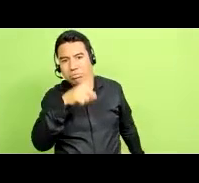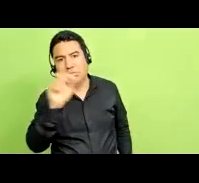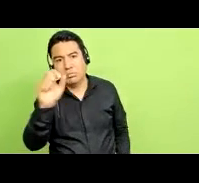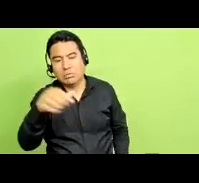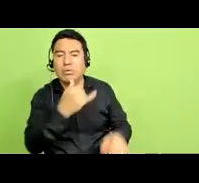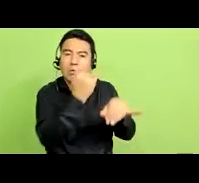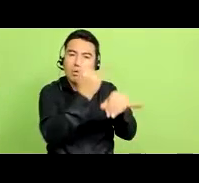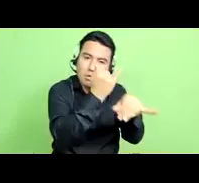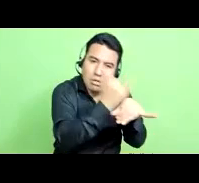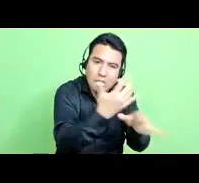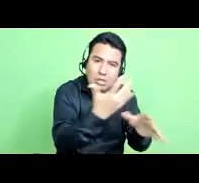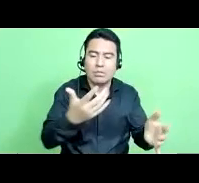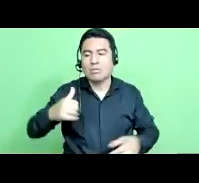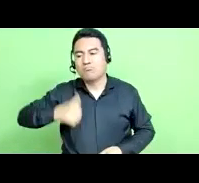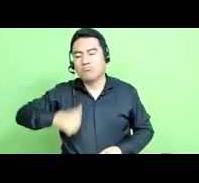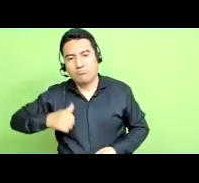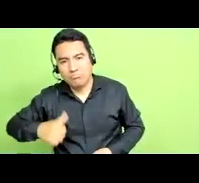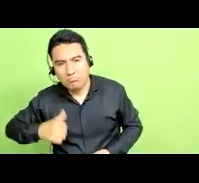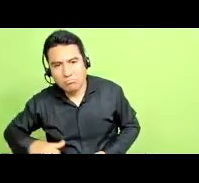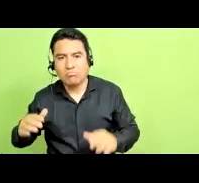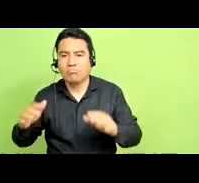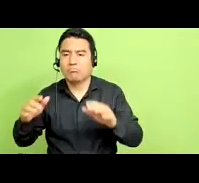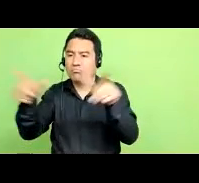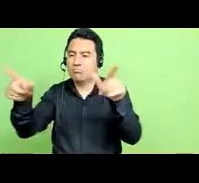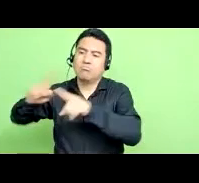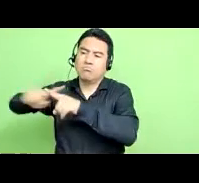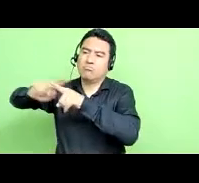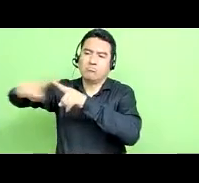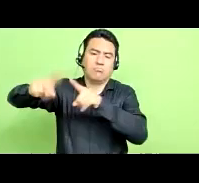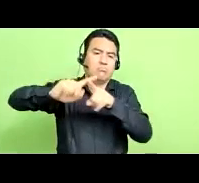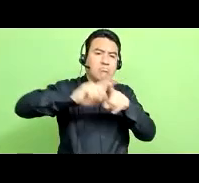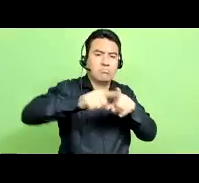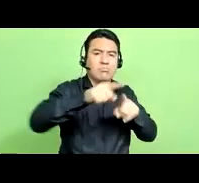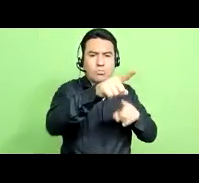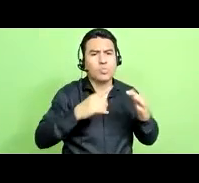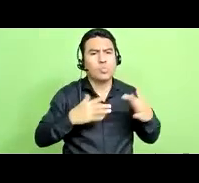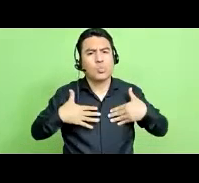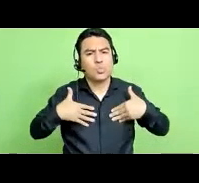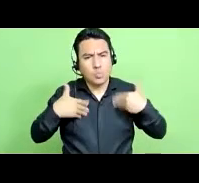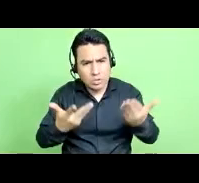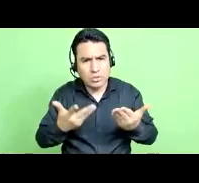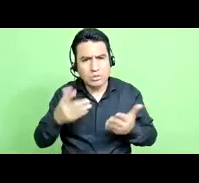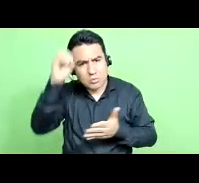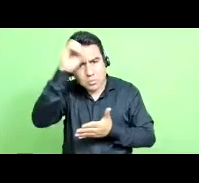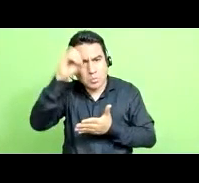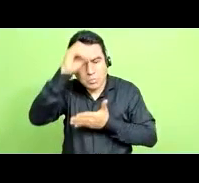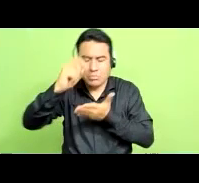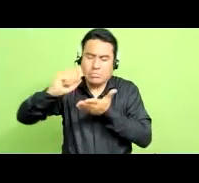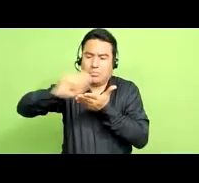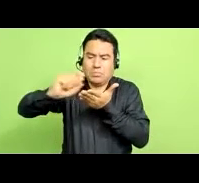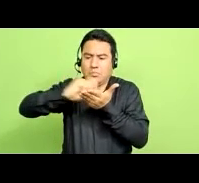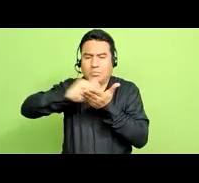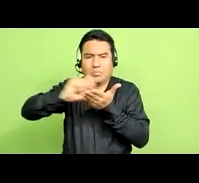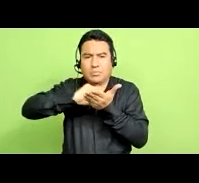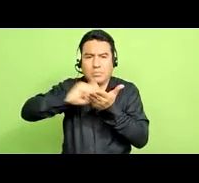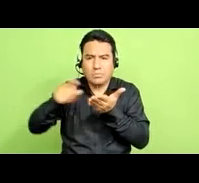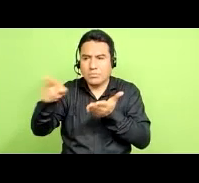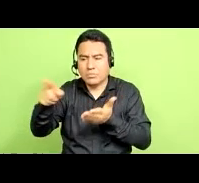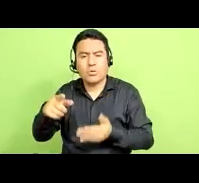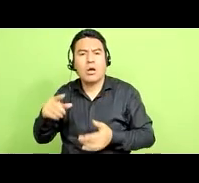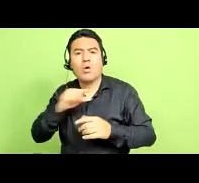nos tú como laica en ese sentido pues a pues este dar esas propuestas no a los a los párrocos